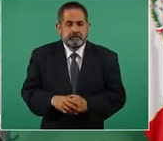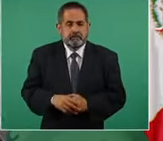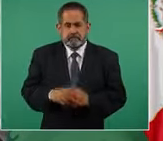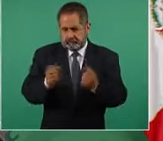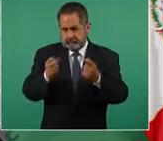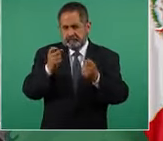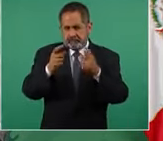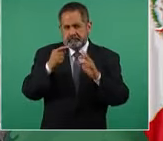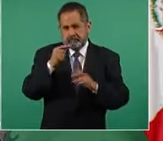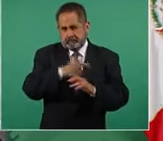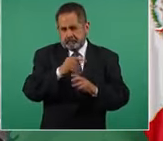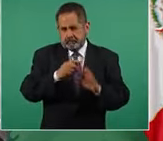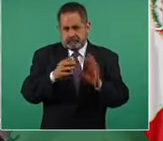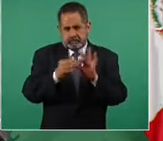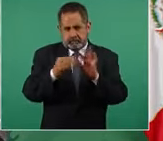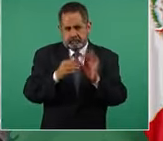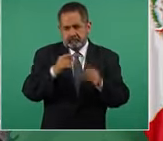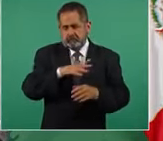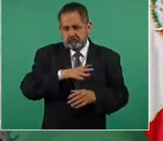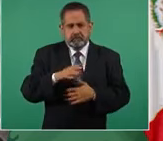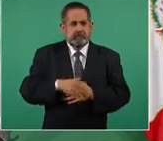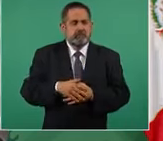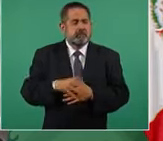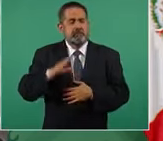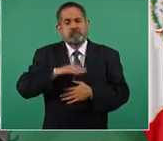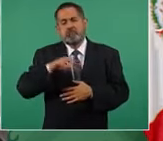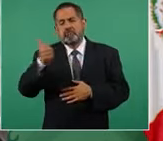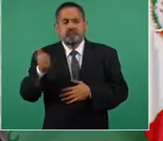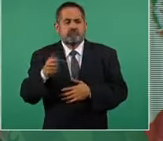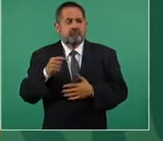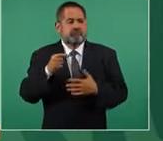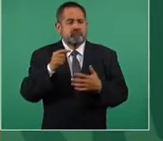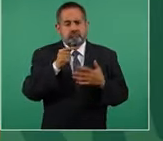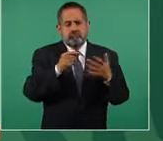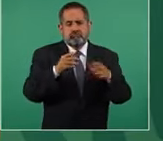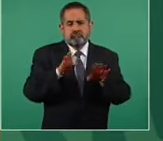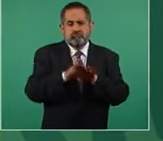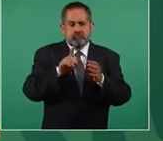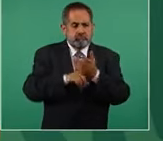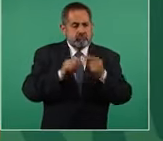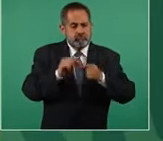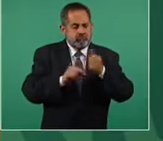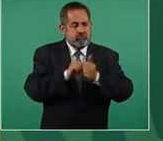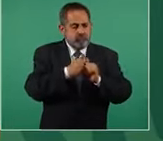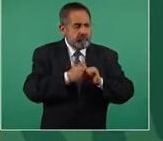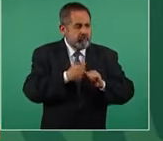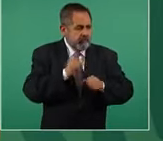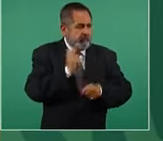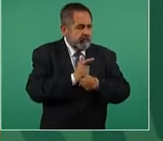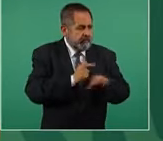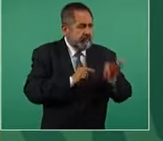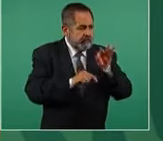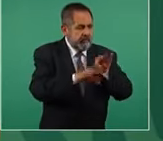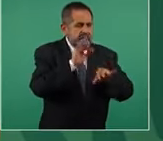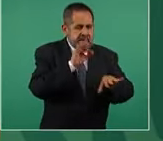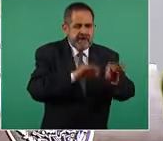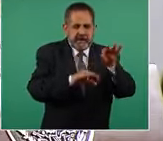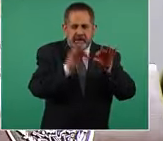parte de este armamento. Hay otro armamento que se ha ido recuperando poco a poco,